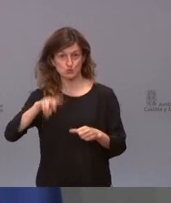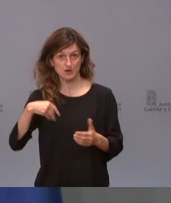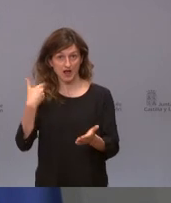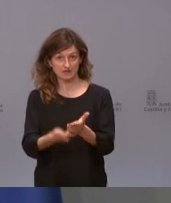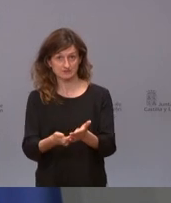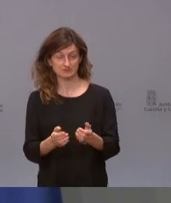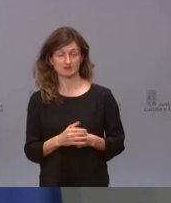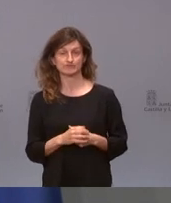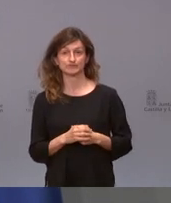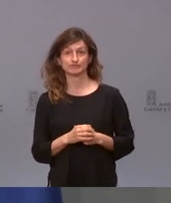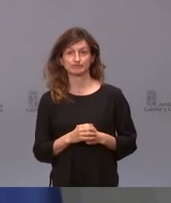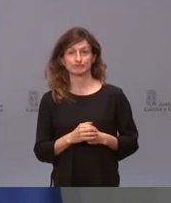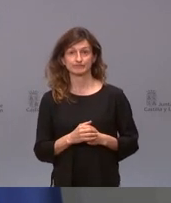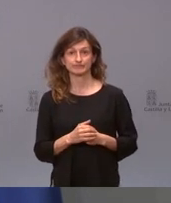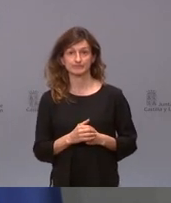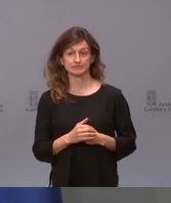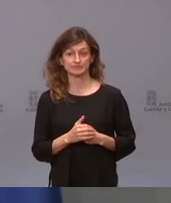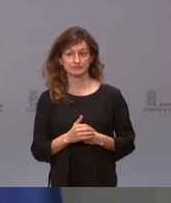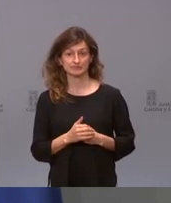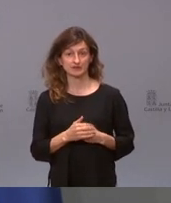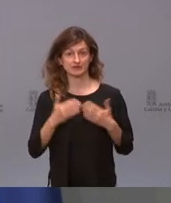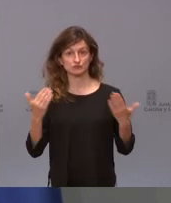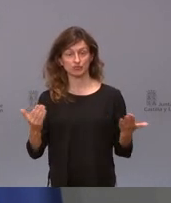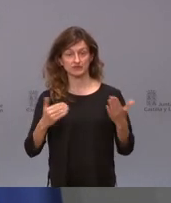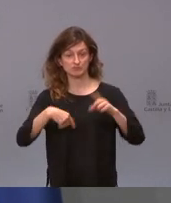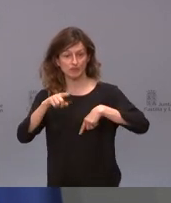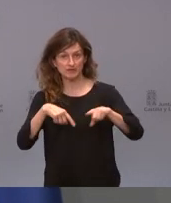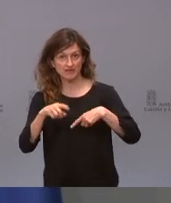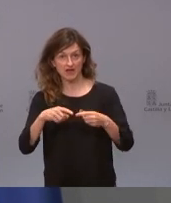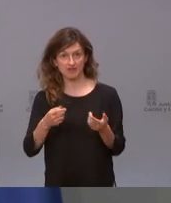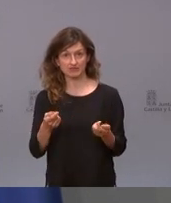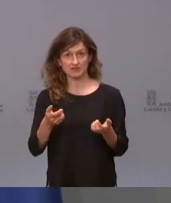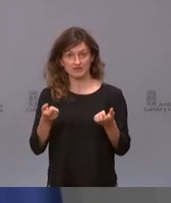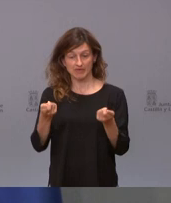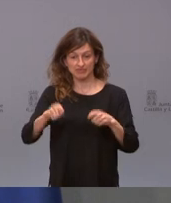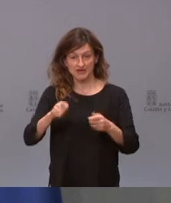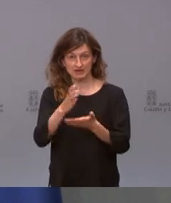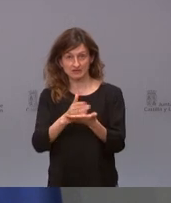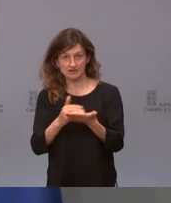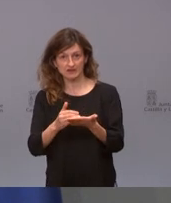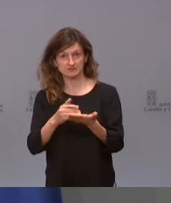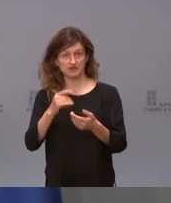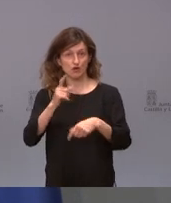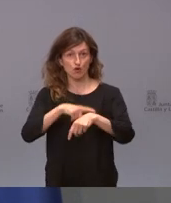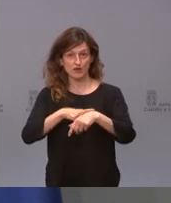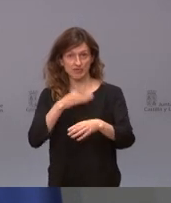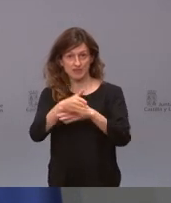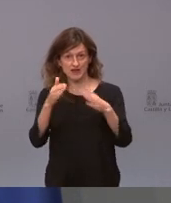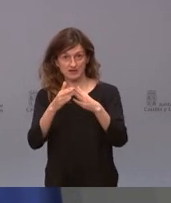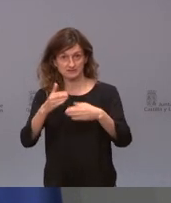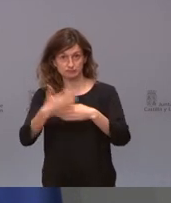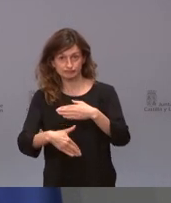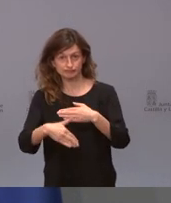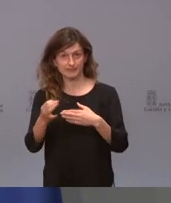momento entonces bueno en la movilidad los cierres perimetrales los toques de queda pues tenemos que valorar los